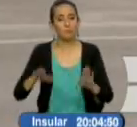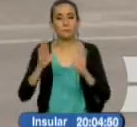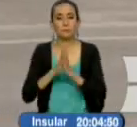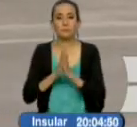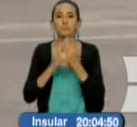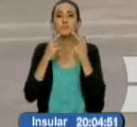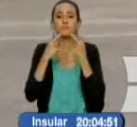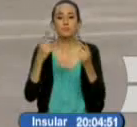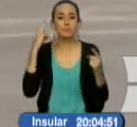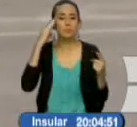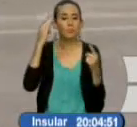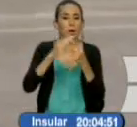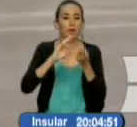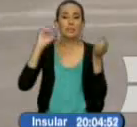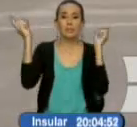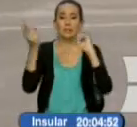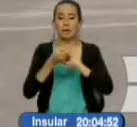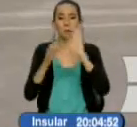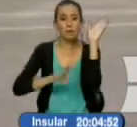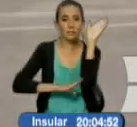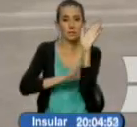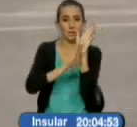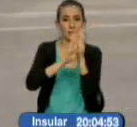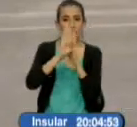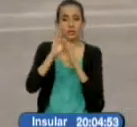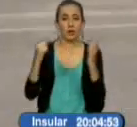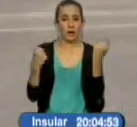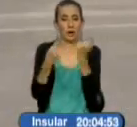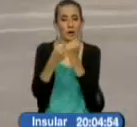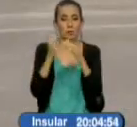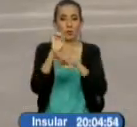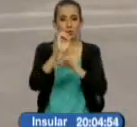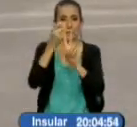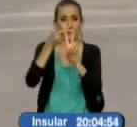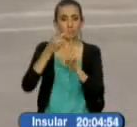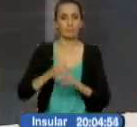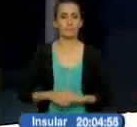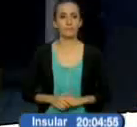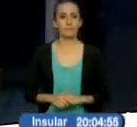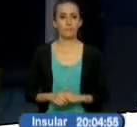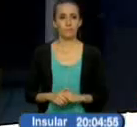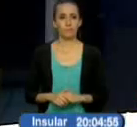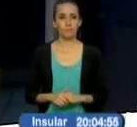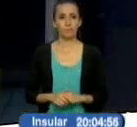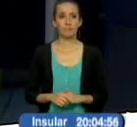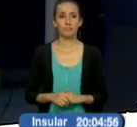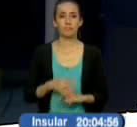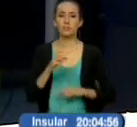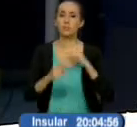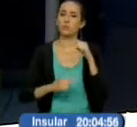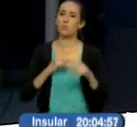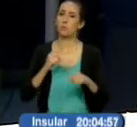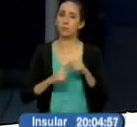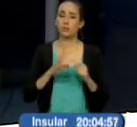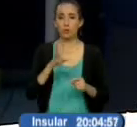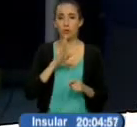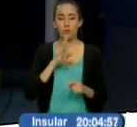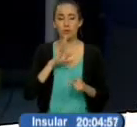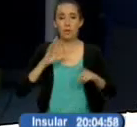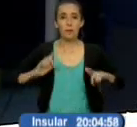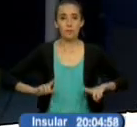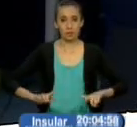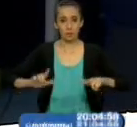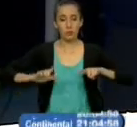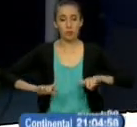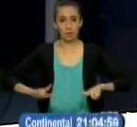Fuerzas Armadas a transformar el país, haciéndolo más próspero. Carlos Flores, Ecuador TV. Y tras los discursos por parte del presidente Lenín